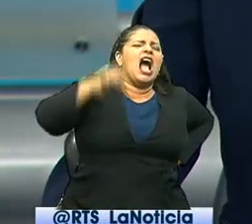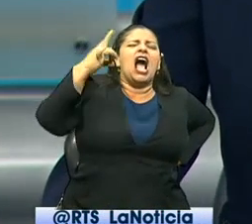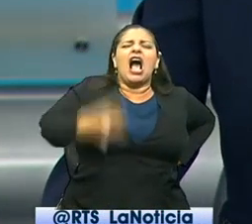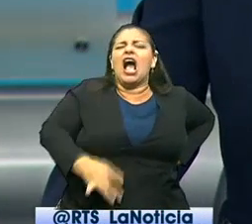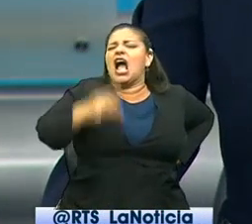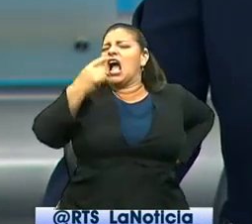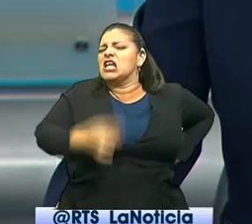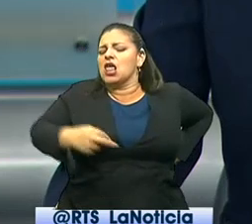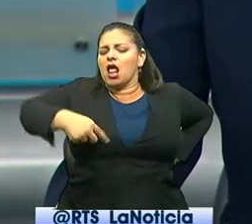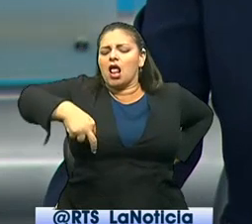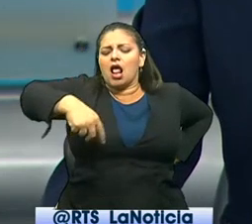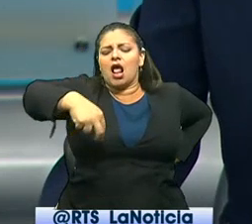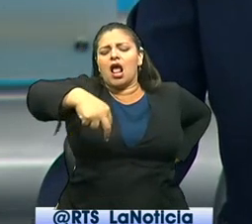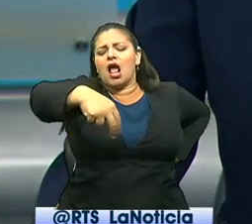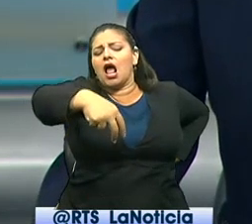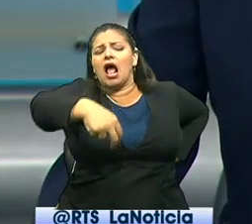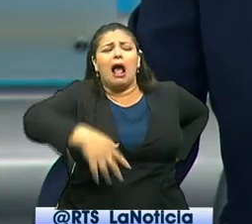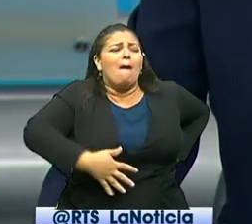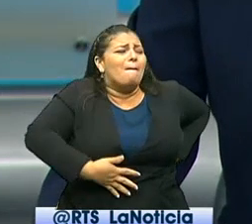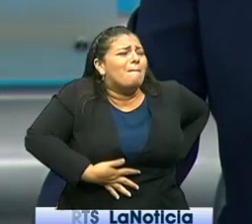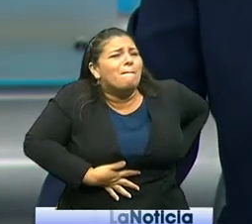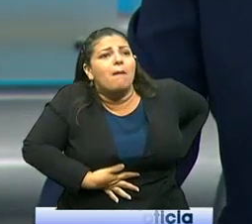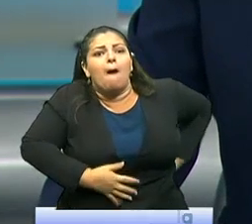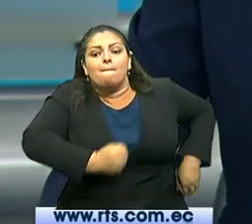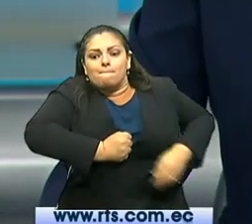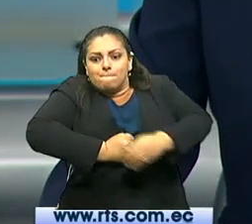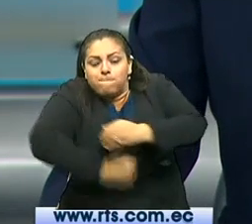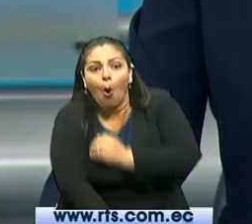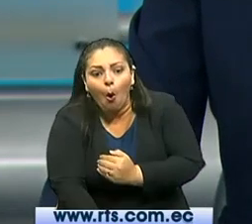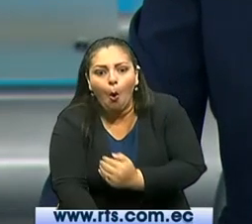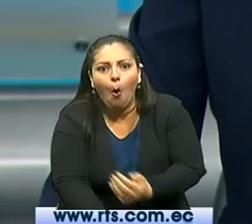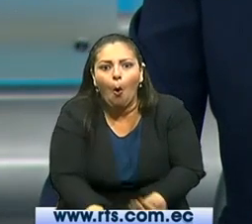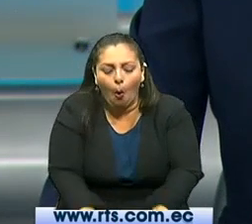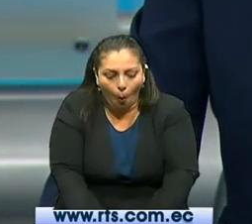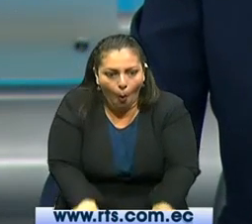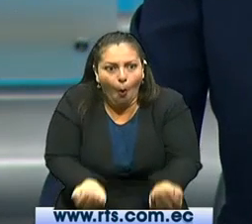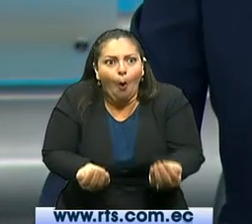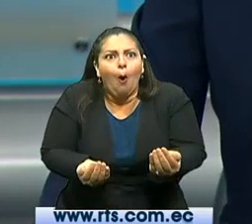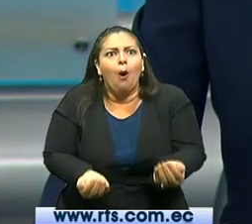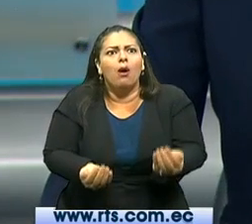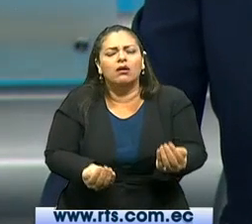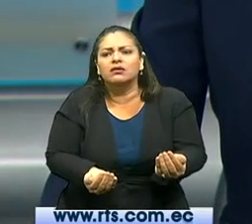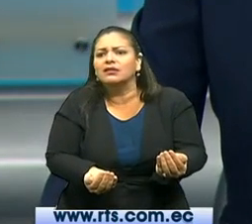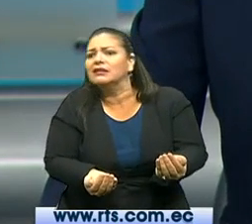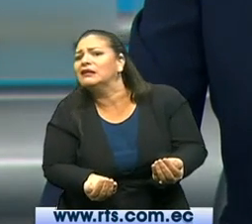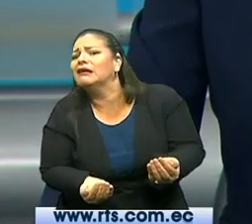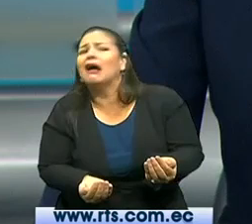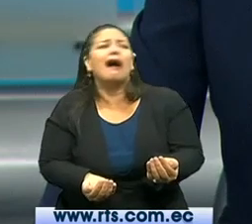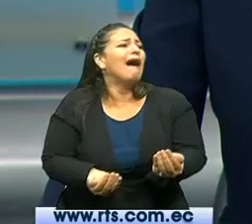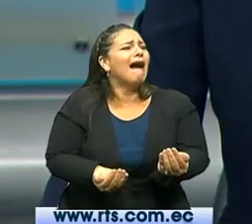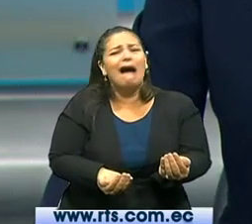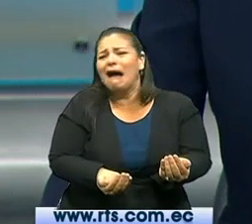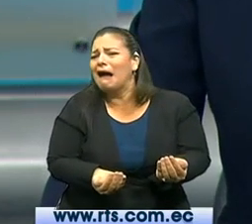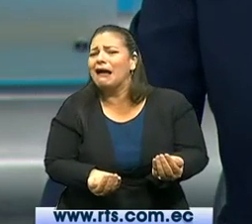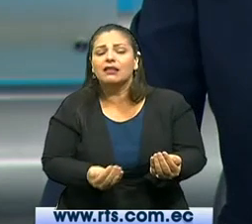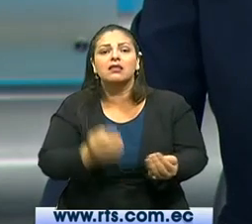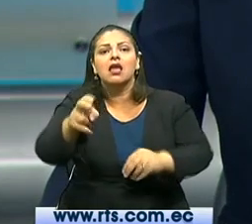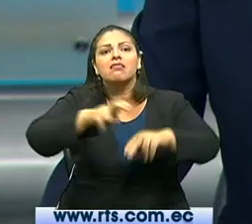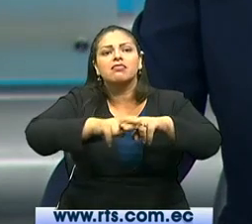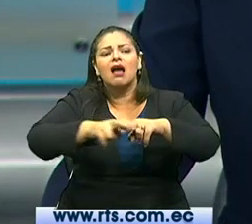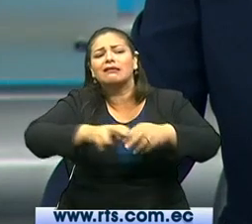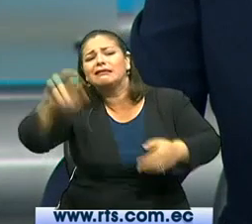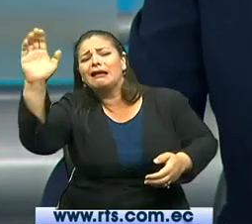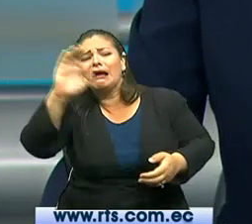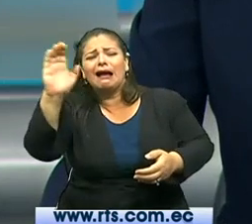logró tomar un taxi para ser trasladada a un hospital y continuar con la labor de parto. El EQ 911 registró este insólito hecho